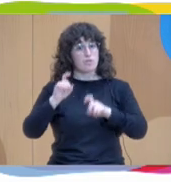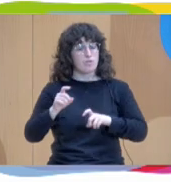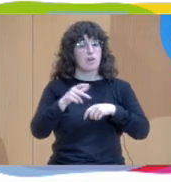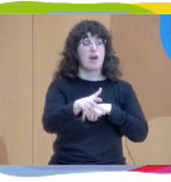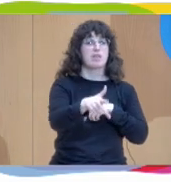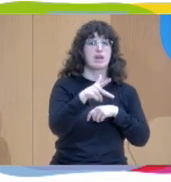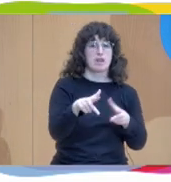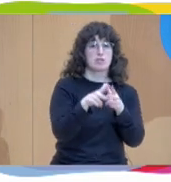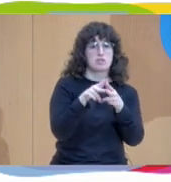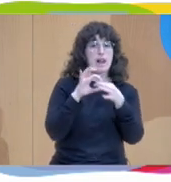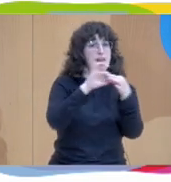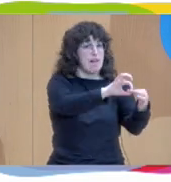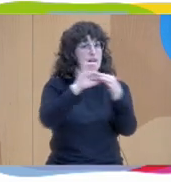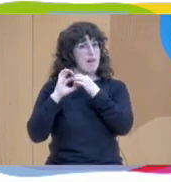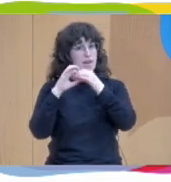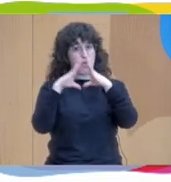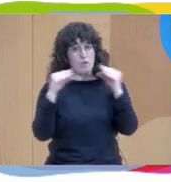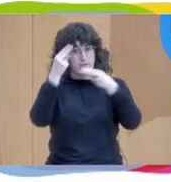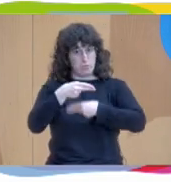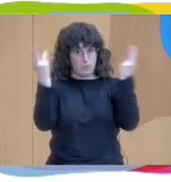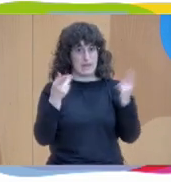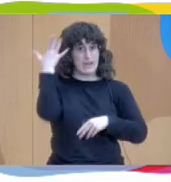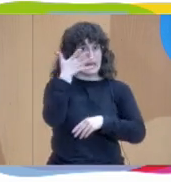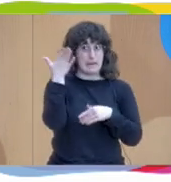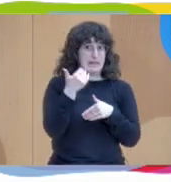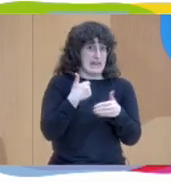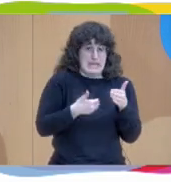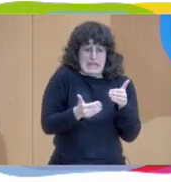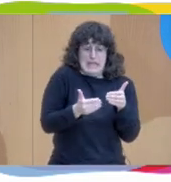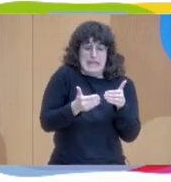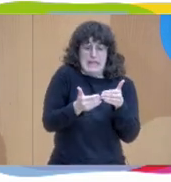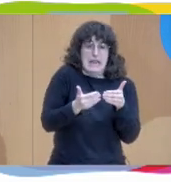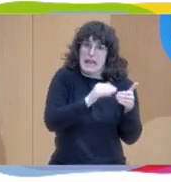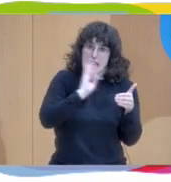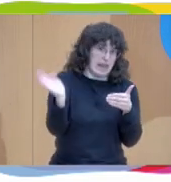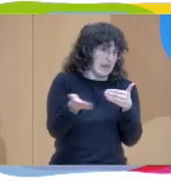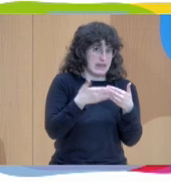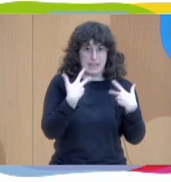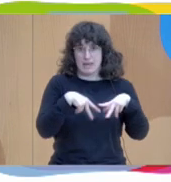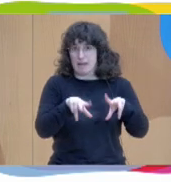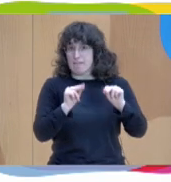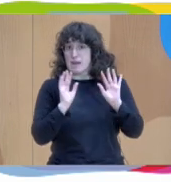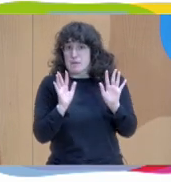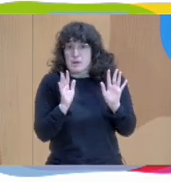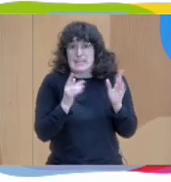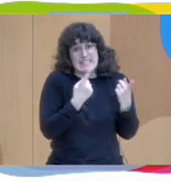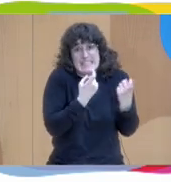navarra eh voy a ir terminando ya pero necesito